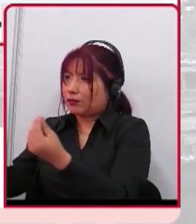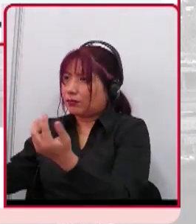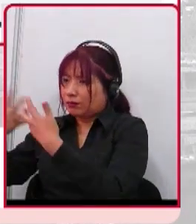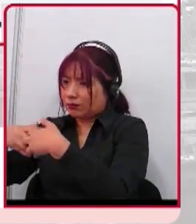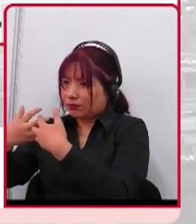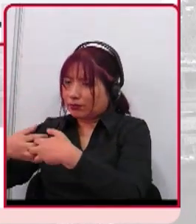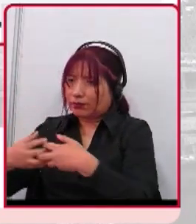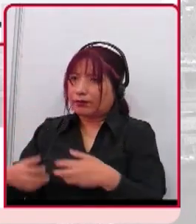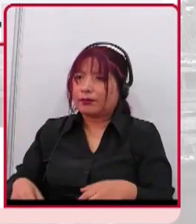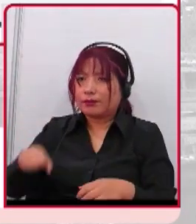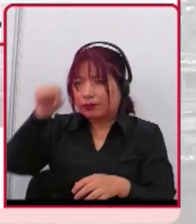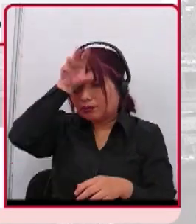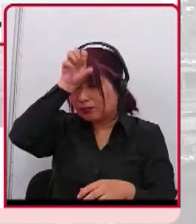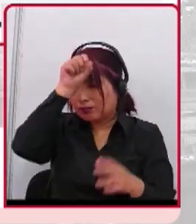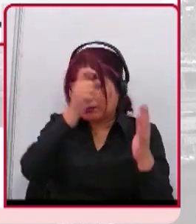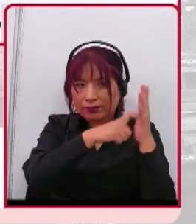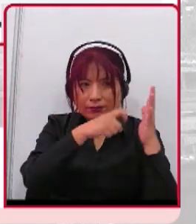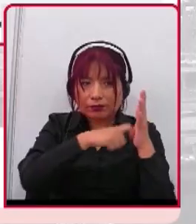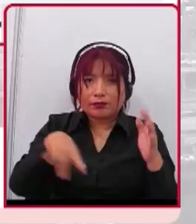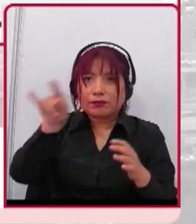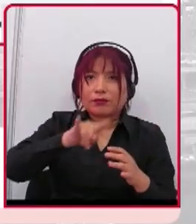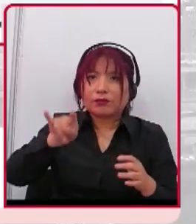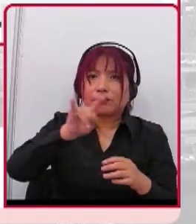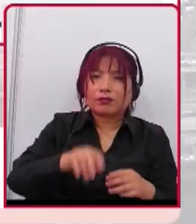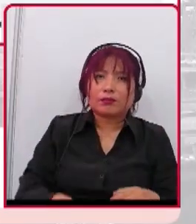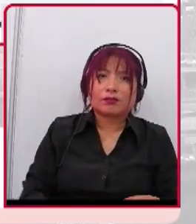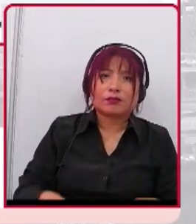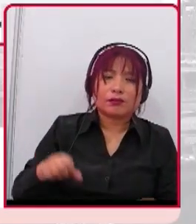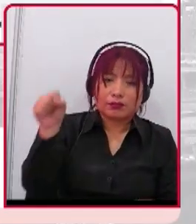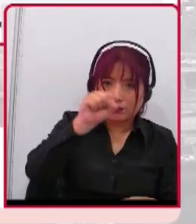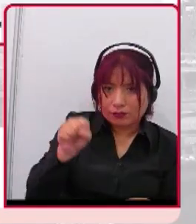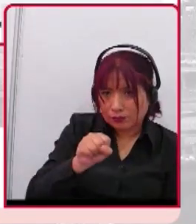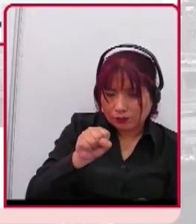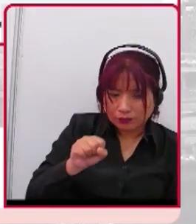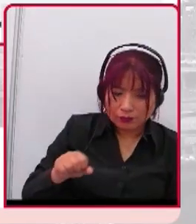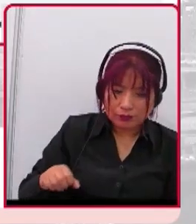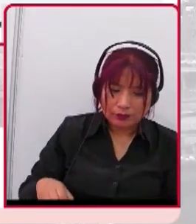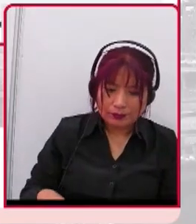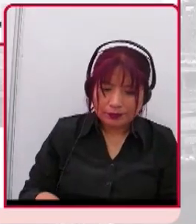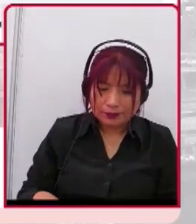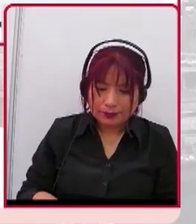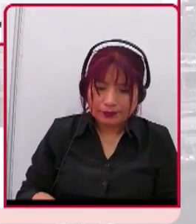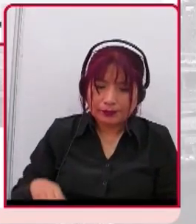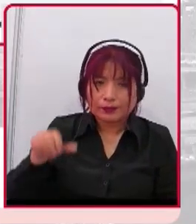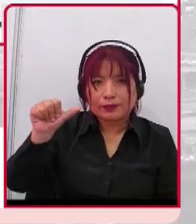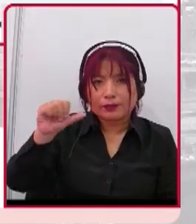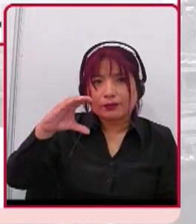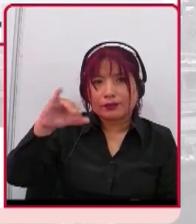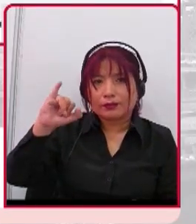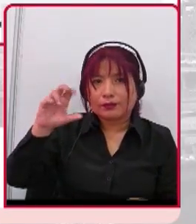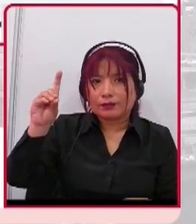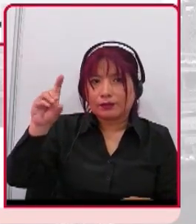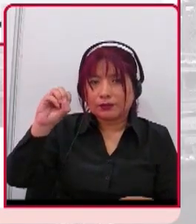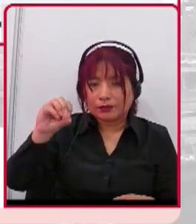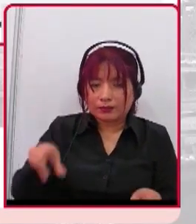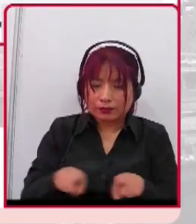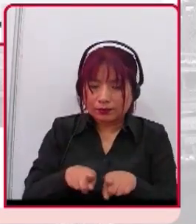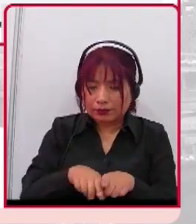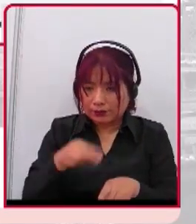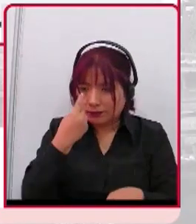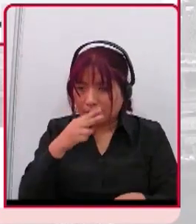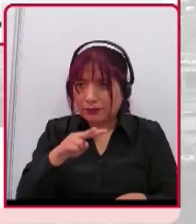ácido sulfúrico, ¿sí? Entonces, sabemos mucho el tema del hecho de que